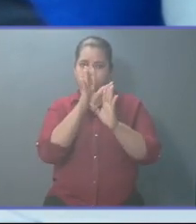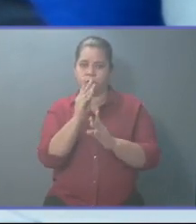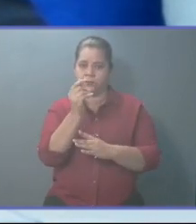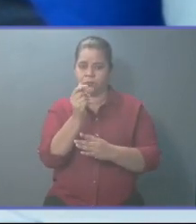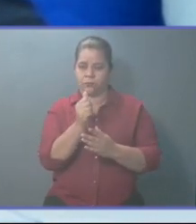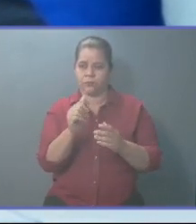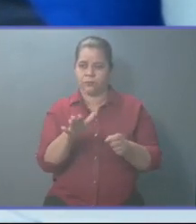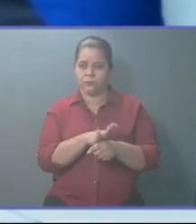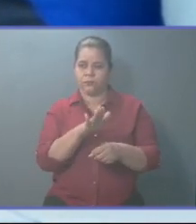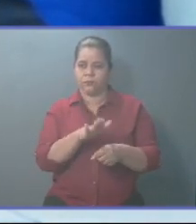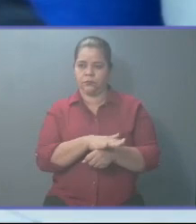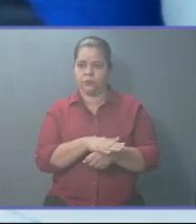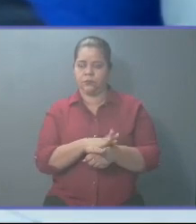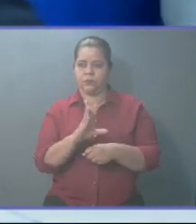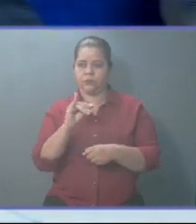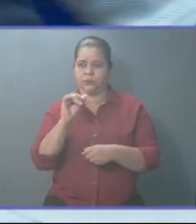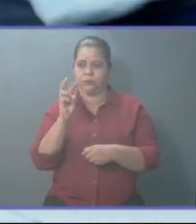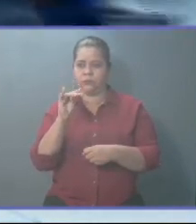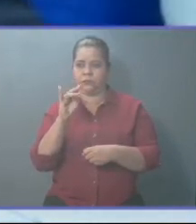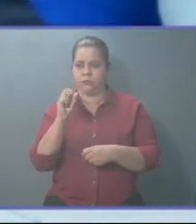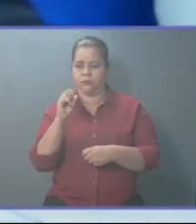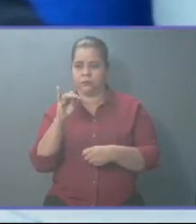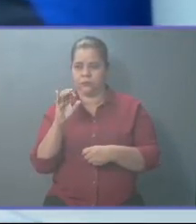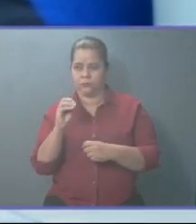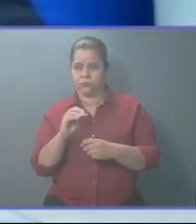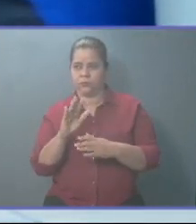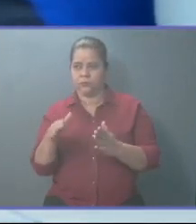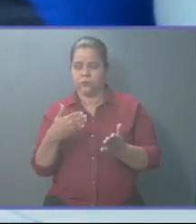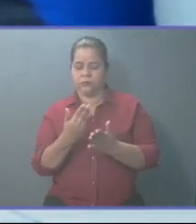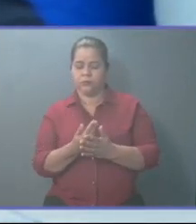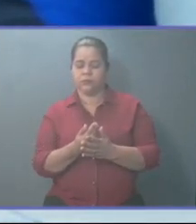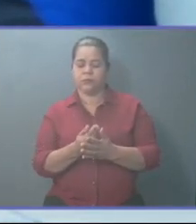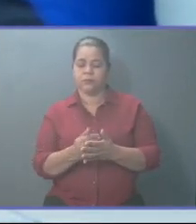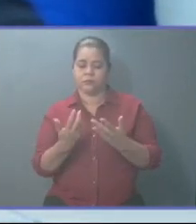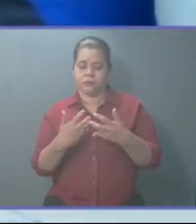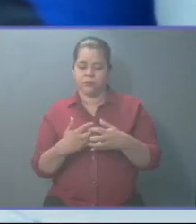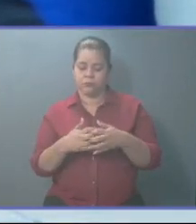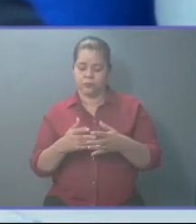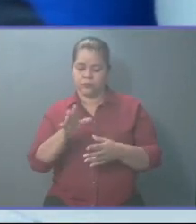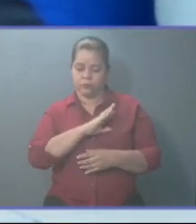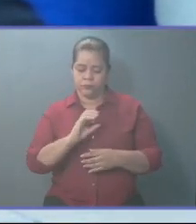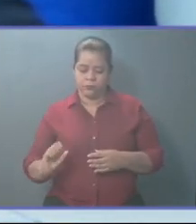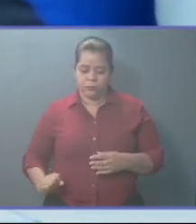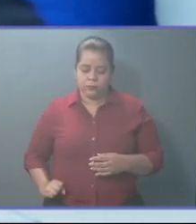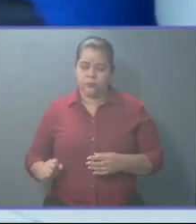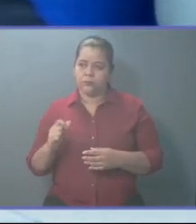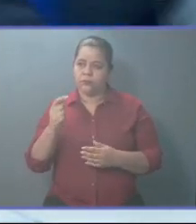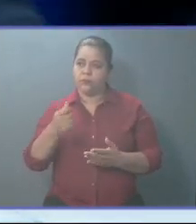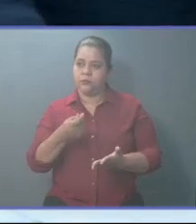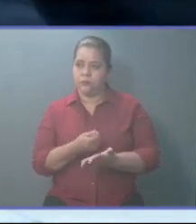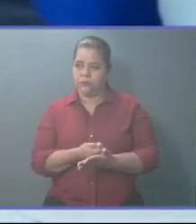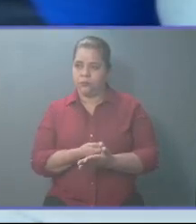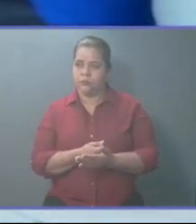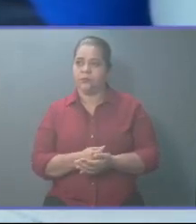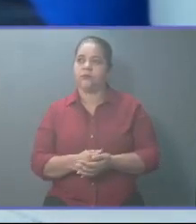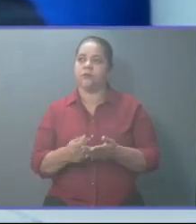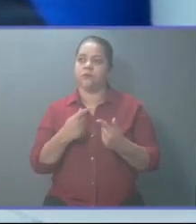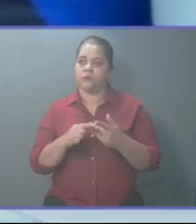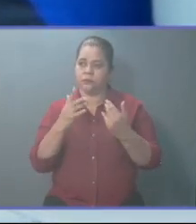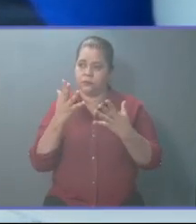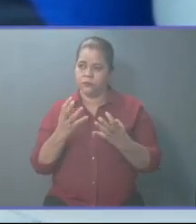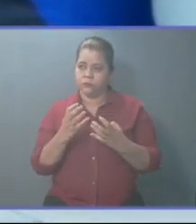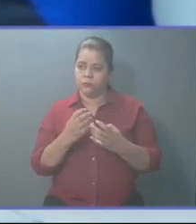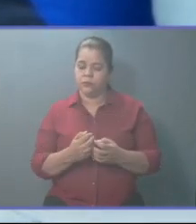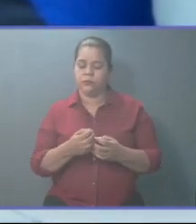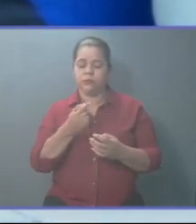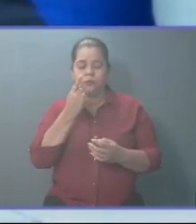que conforman el fideicomiso para la recuperación económica de las empresas salvadoreñas. Ejercer una función de